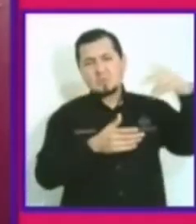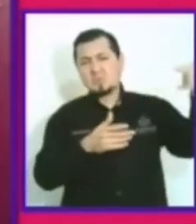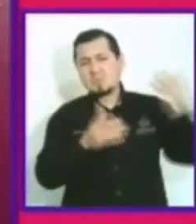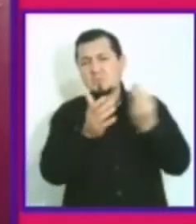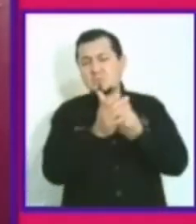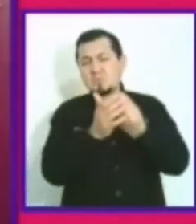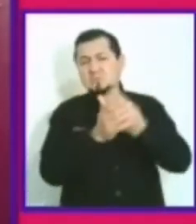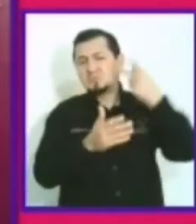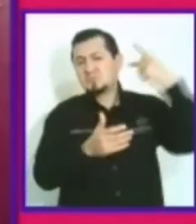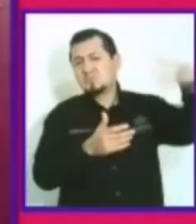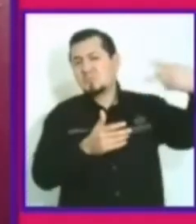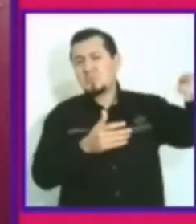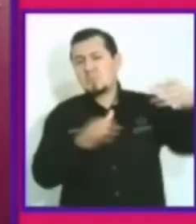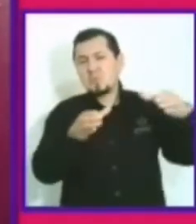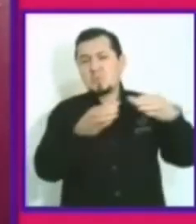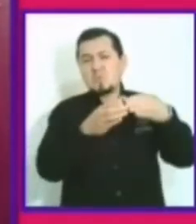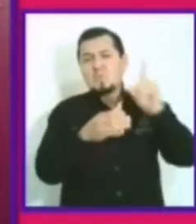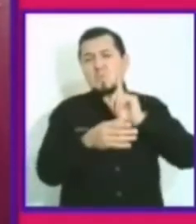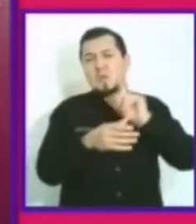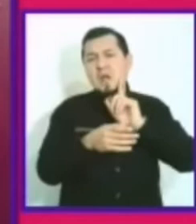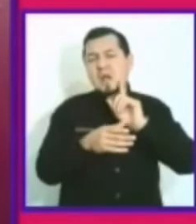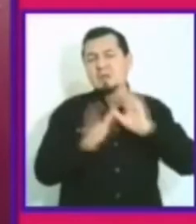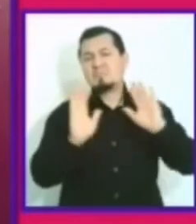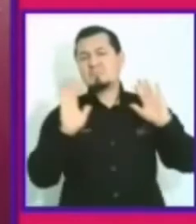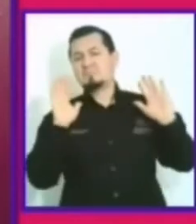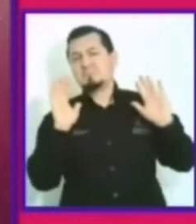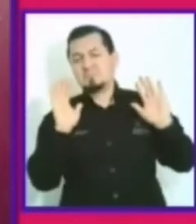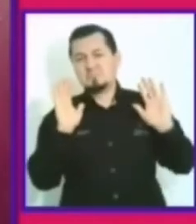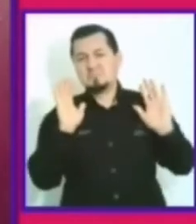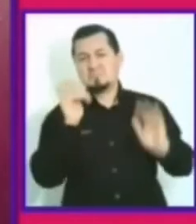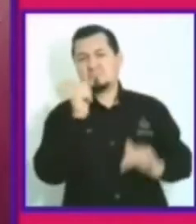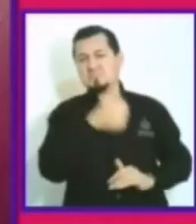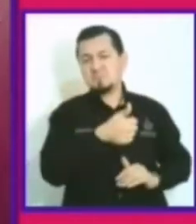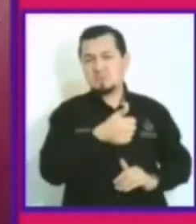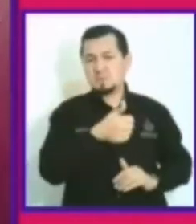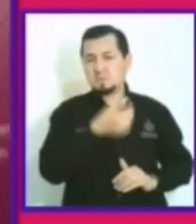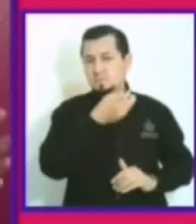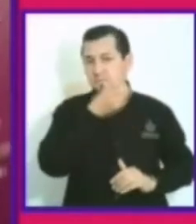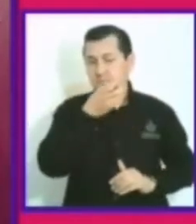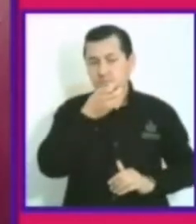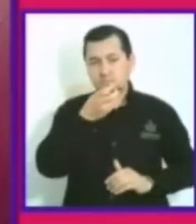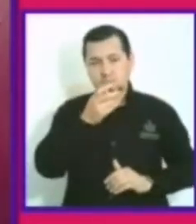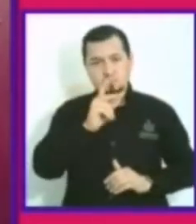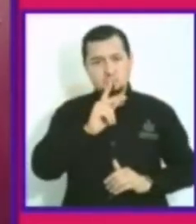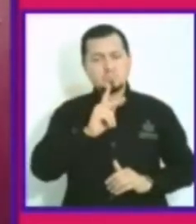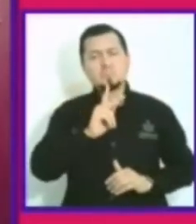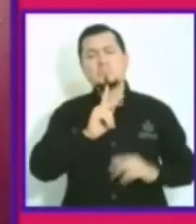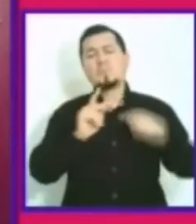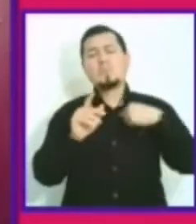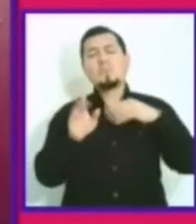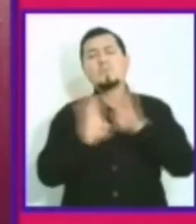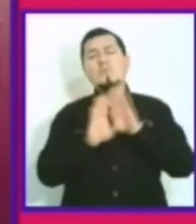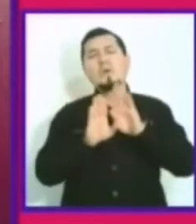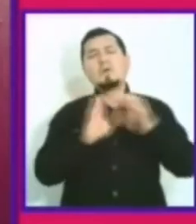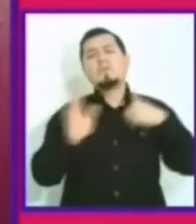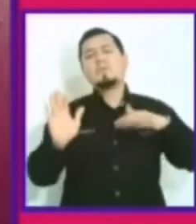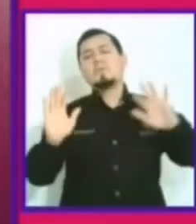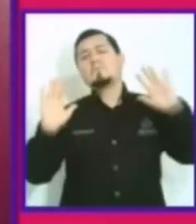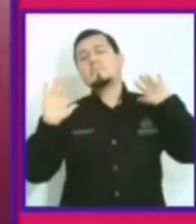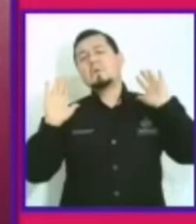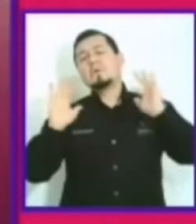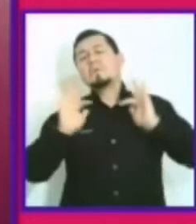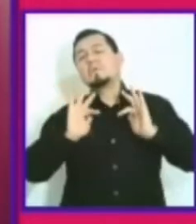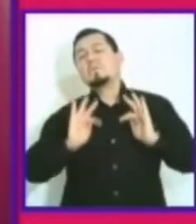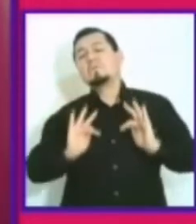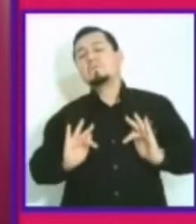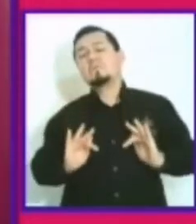qué fácil es el camino de nadar de muertito que fácil es el camino de simplemente no hacer nada qué fácil